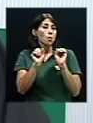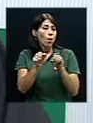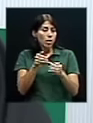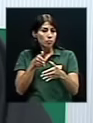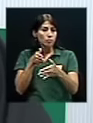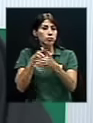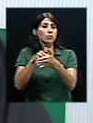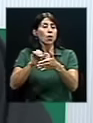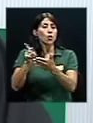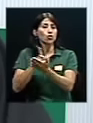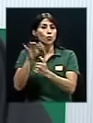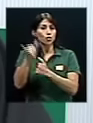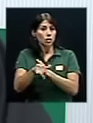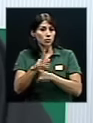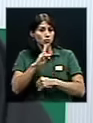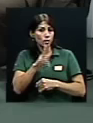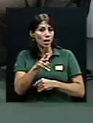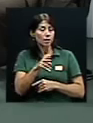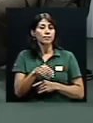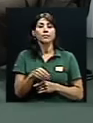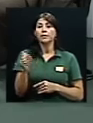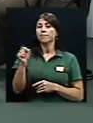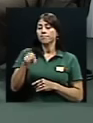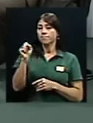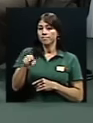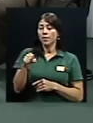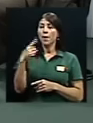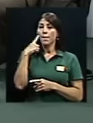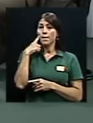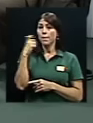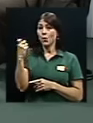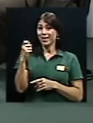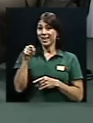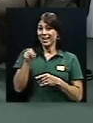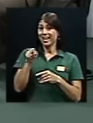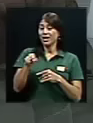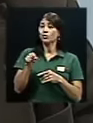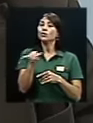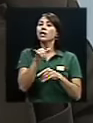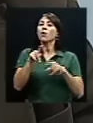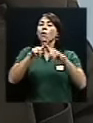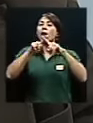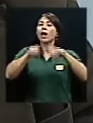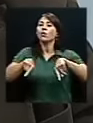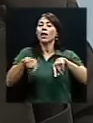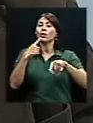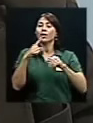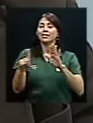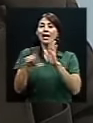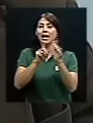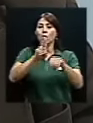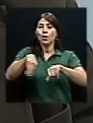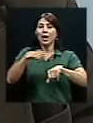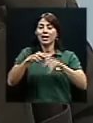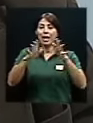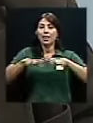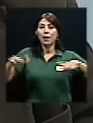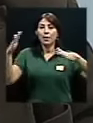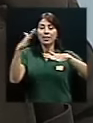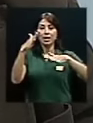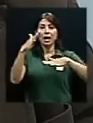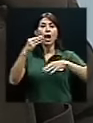parece? Definitivamente, porque está prácticamente anulando lo que dice la Ley Orgánica del Ambiente sobre el proceso de evaluación de impacto